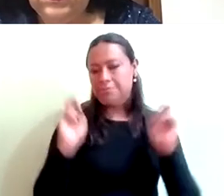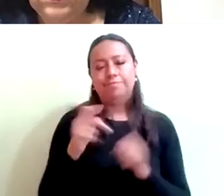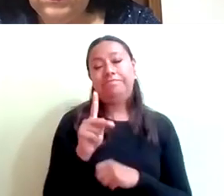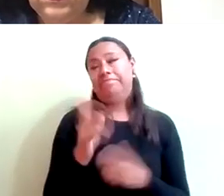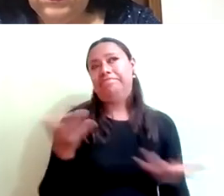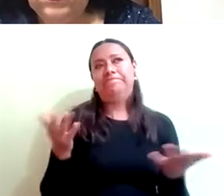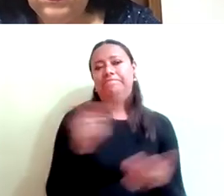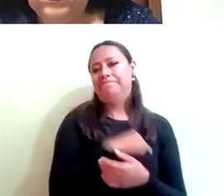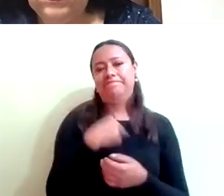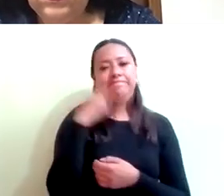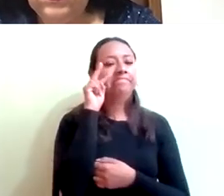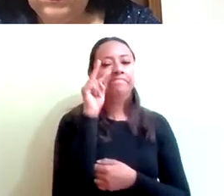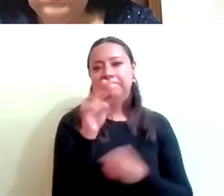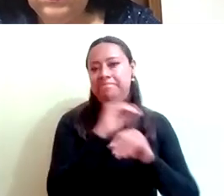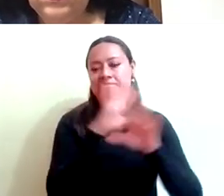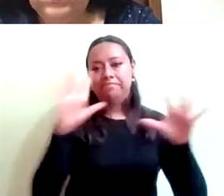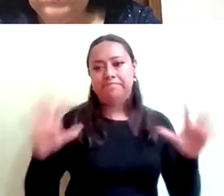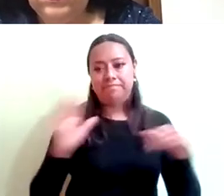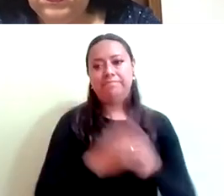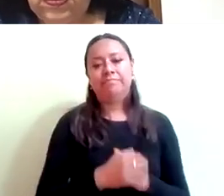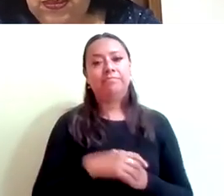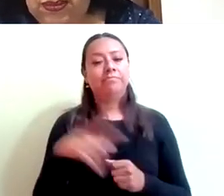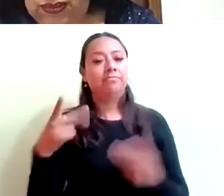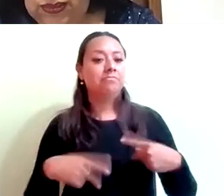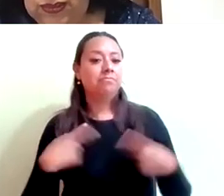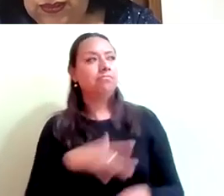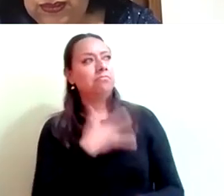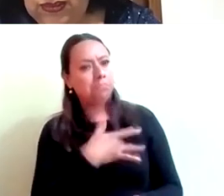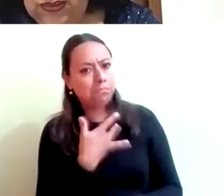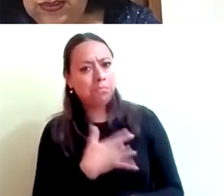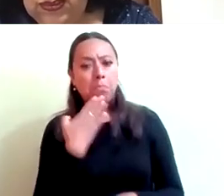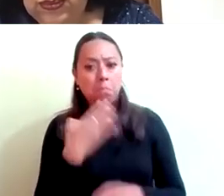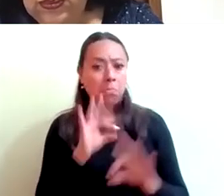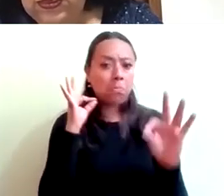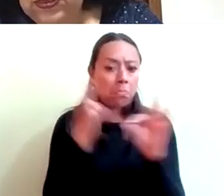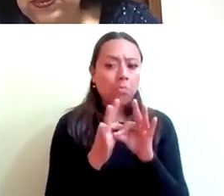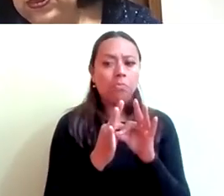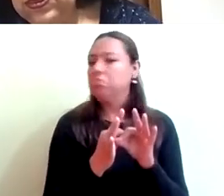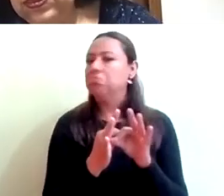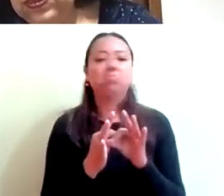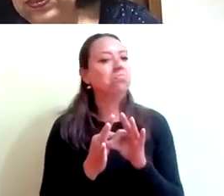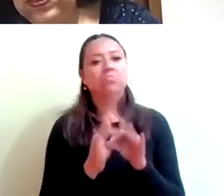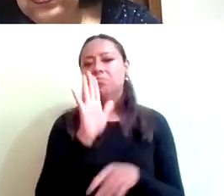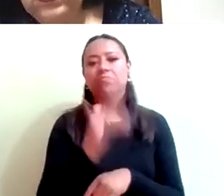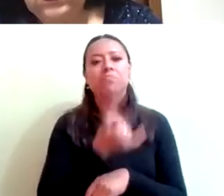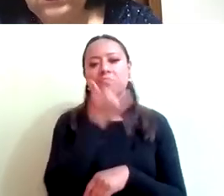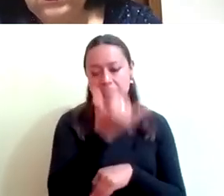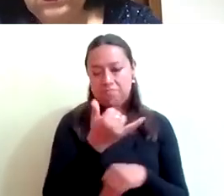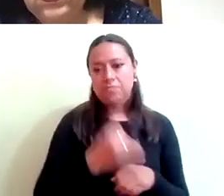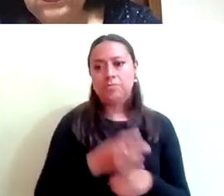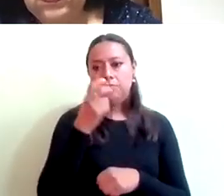la apreciación no es la correcta y está totalmente errónea. El espíritu de